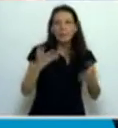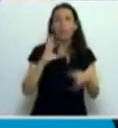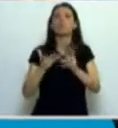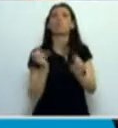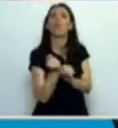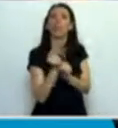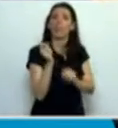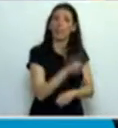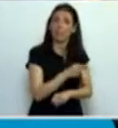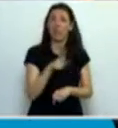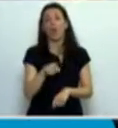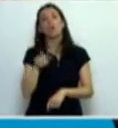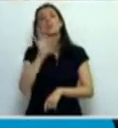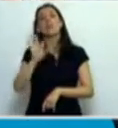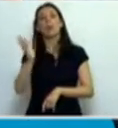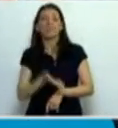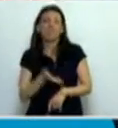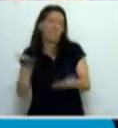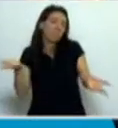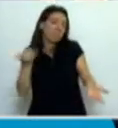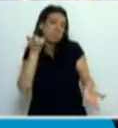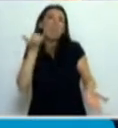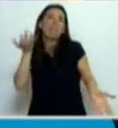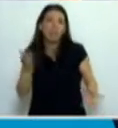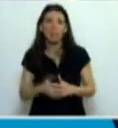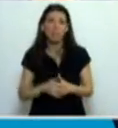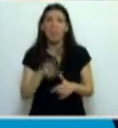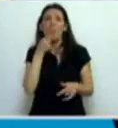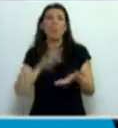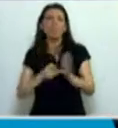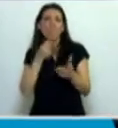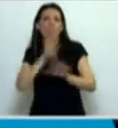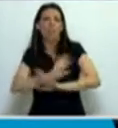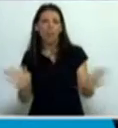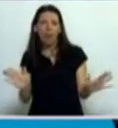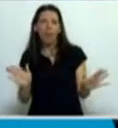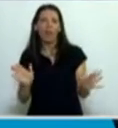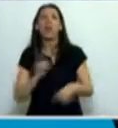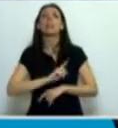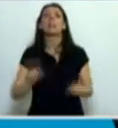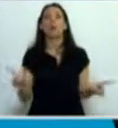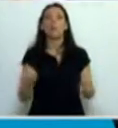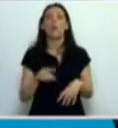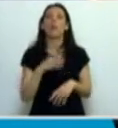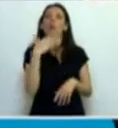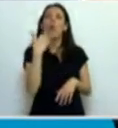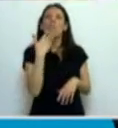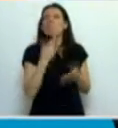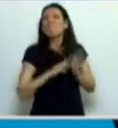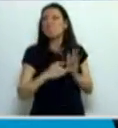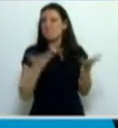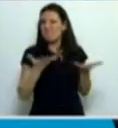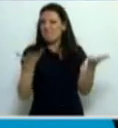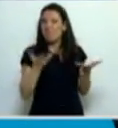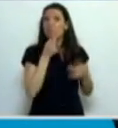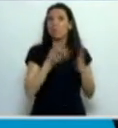el gobierno. Así que ese porcentaje no significa nada, como tampoco significa nada la referencia que el